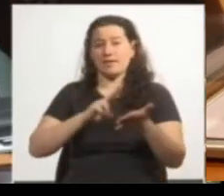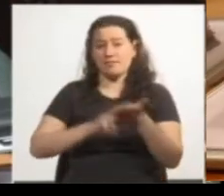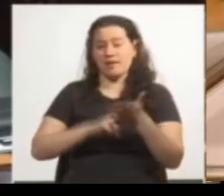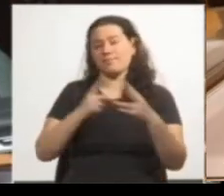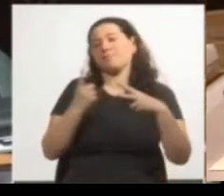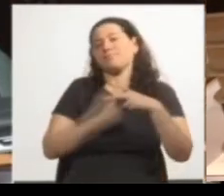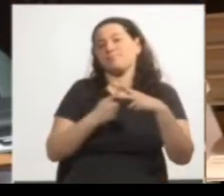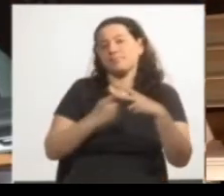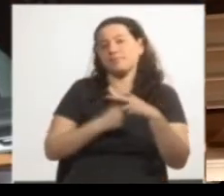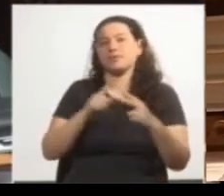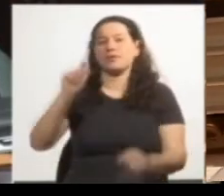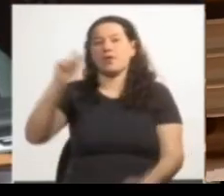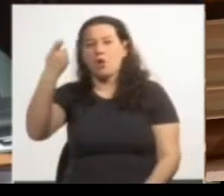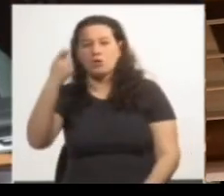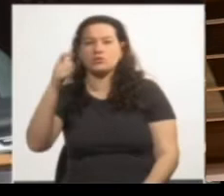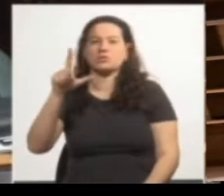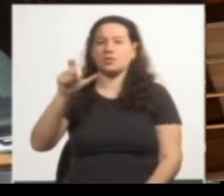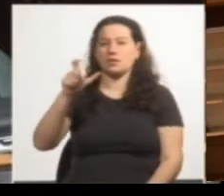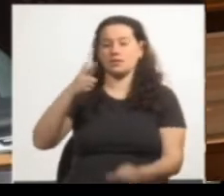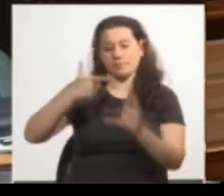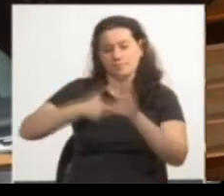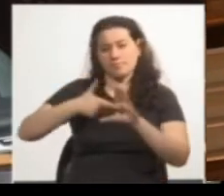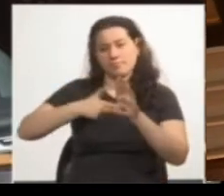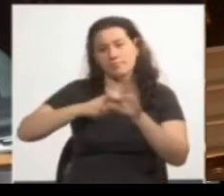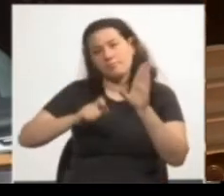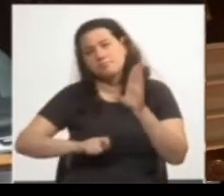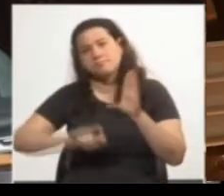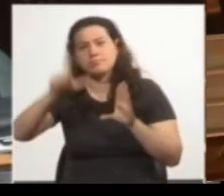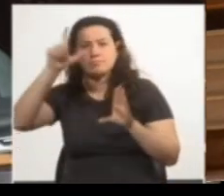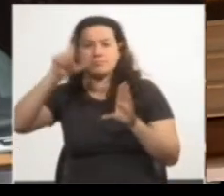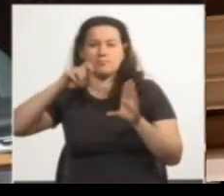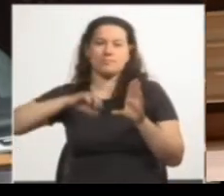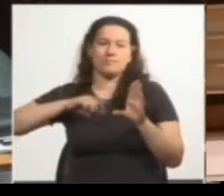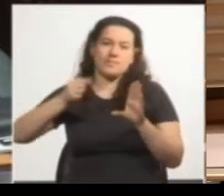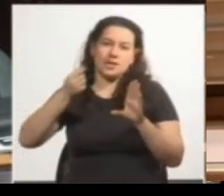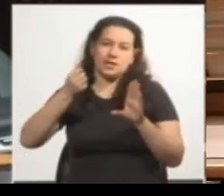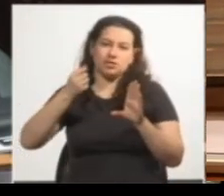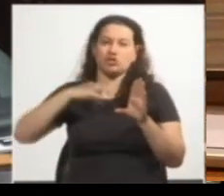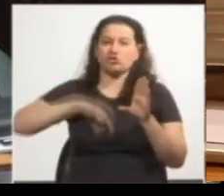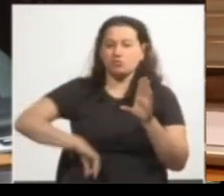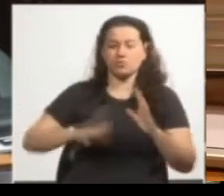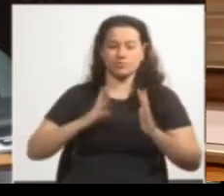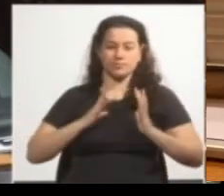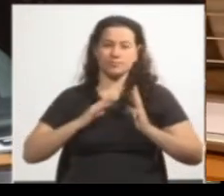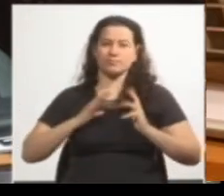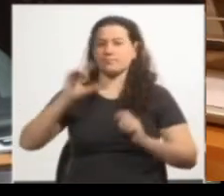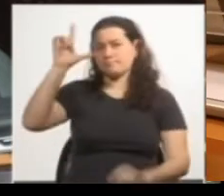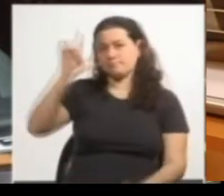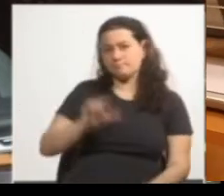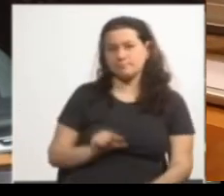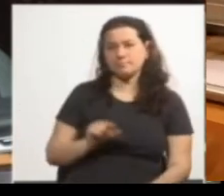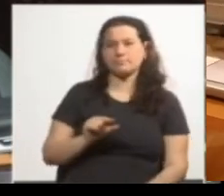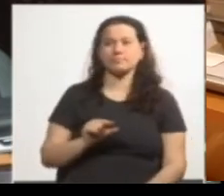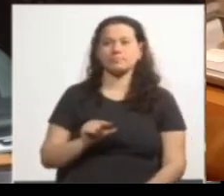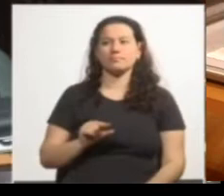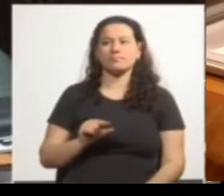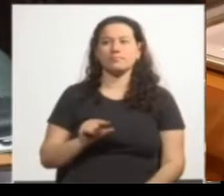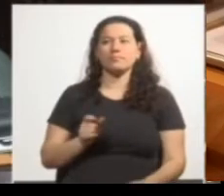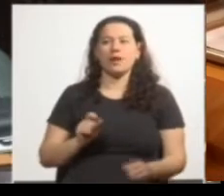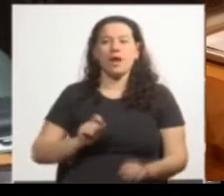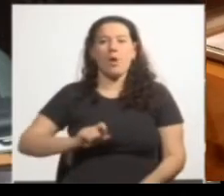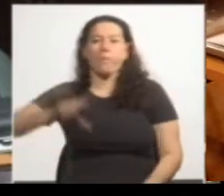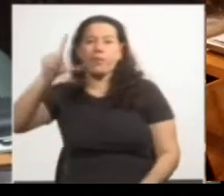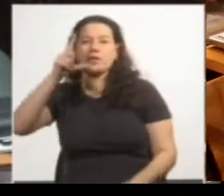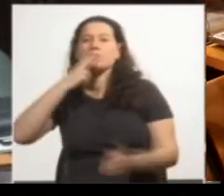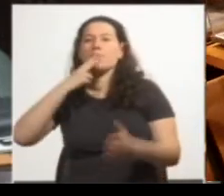es que aumentaron los combustibles es que los salarios y las jubilaciones cayeron es que aumentaron